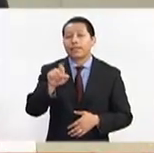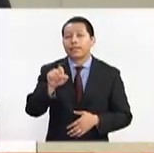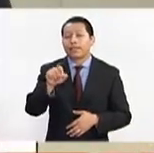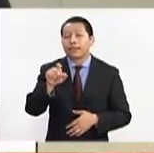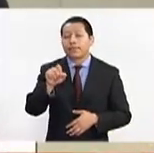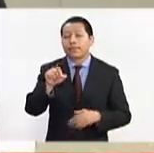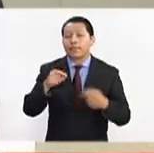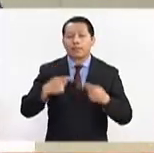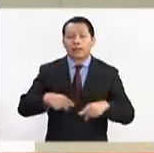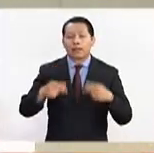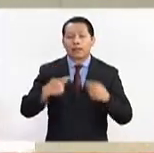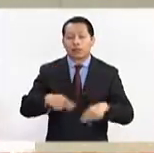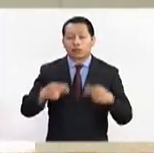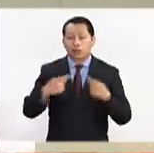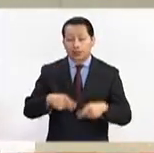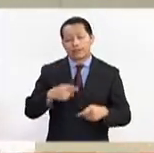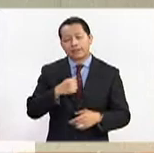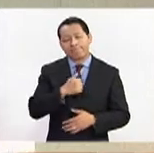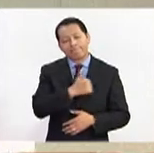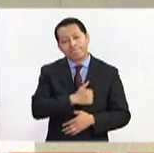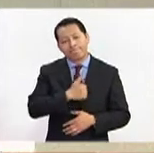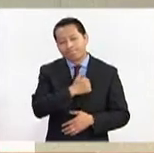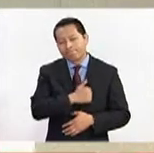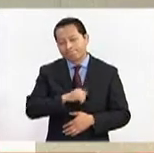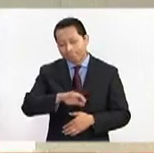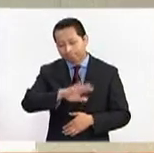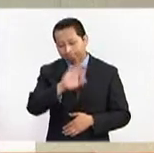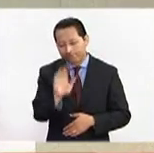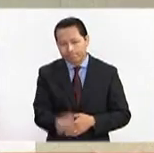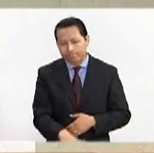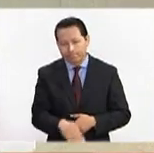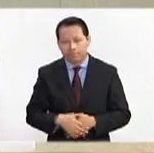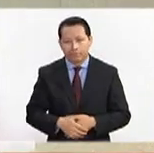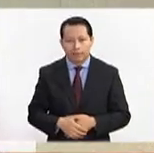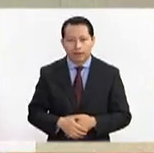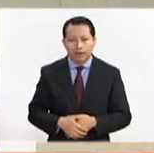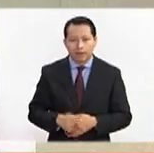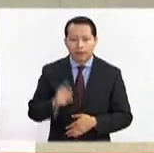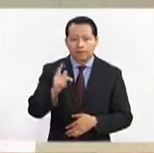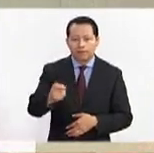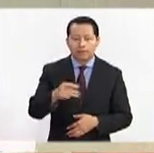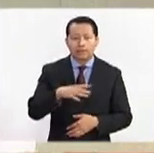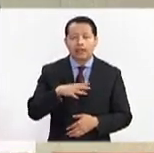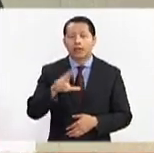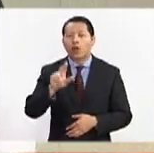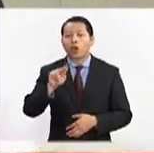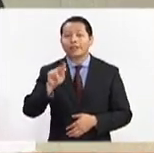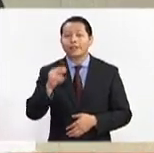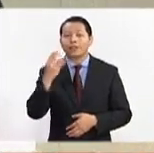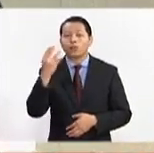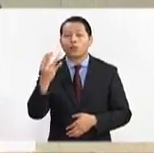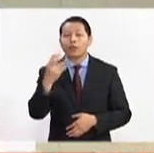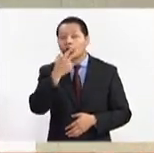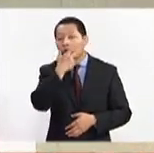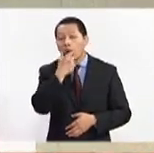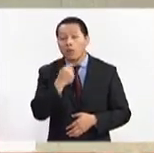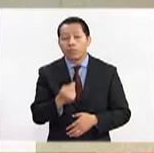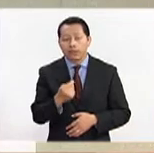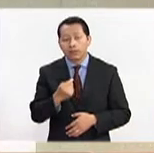220 personas que lamentablemente pierden la vida, de las cuales son 84